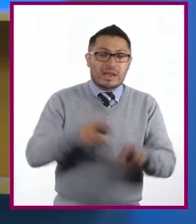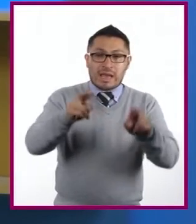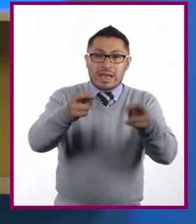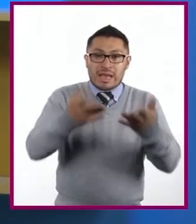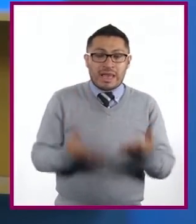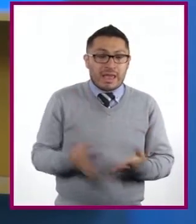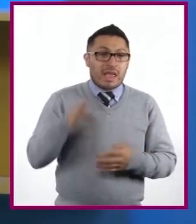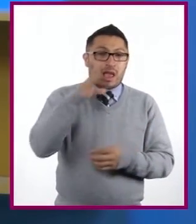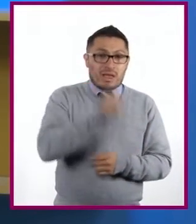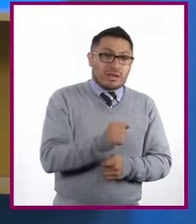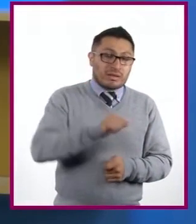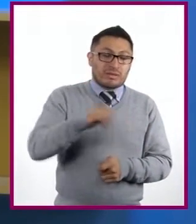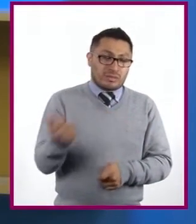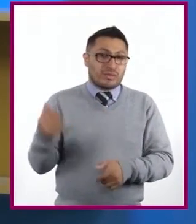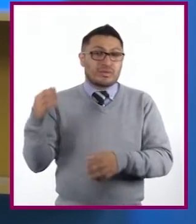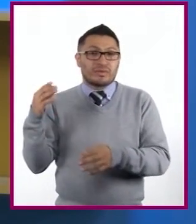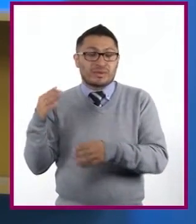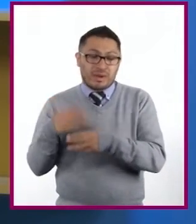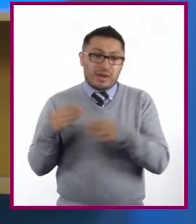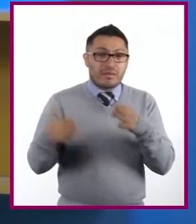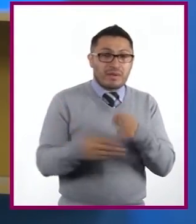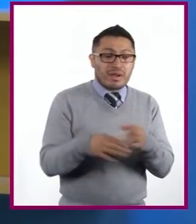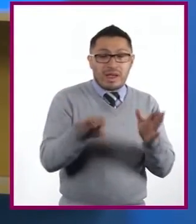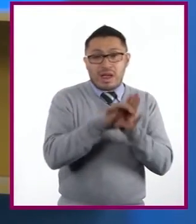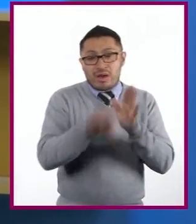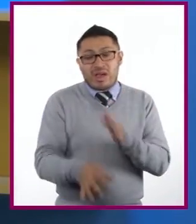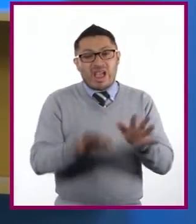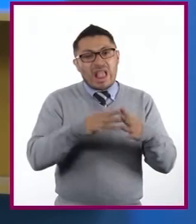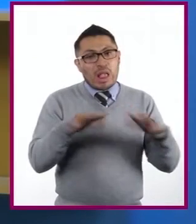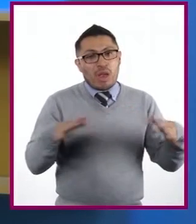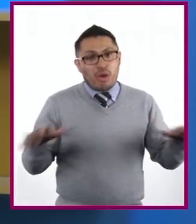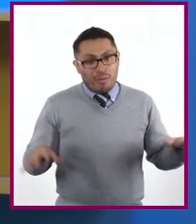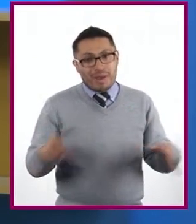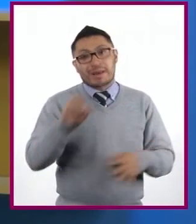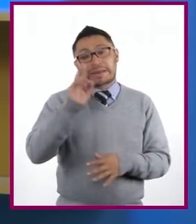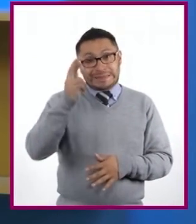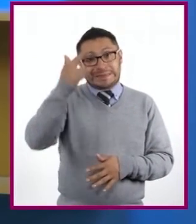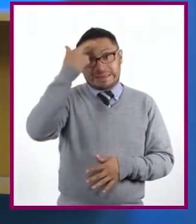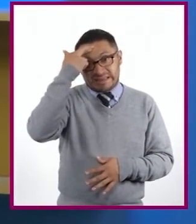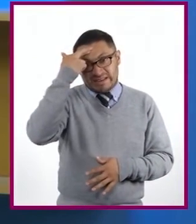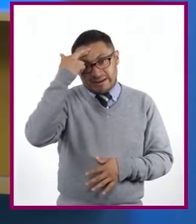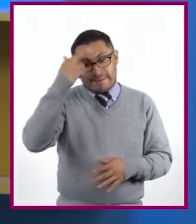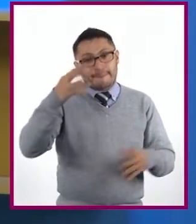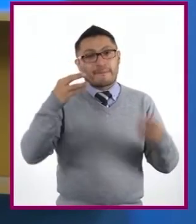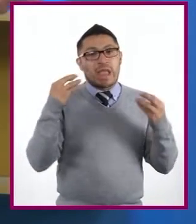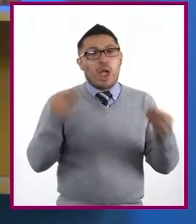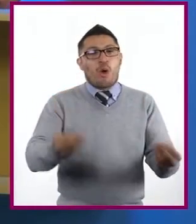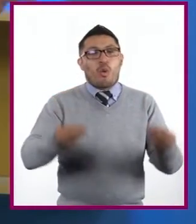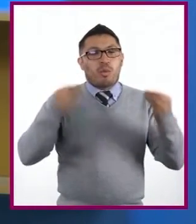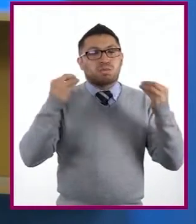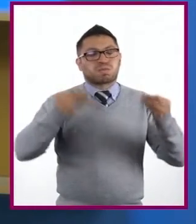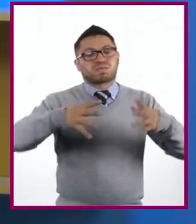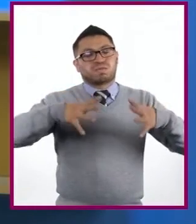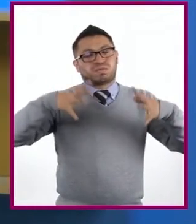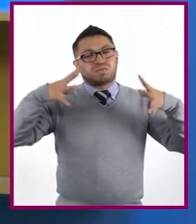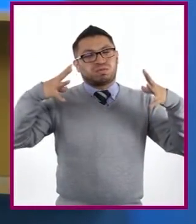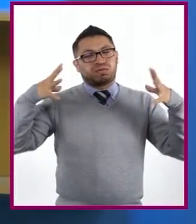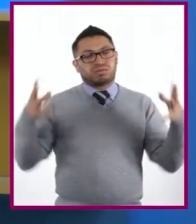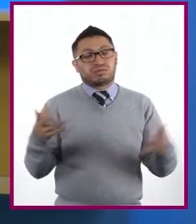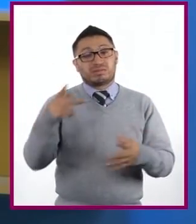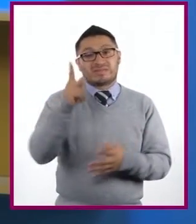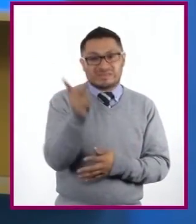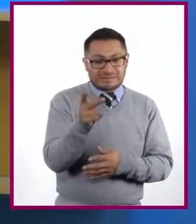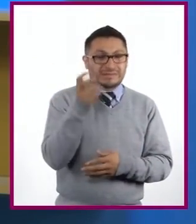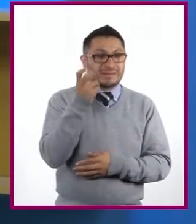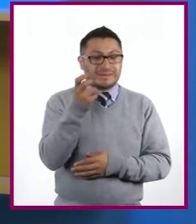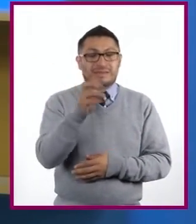el calor de las otras materias. En el caso del mar, también hay que considerar que es una cantidad de masa enorme, pero aún